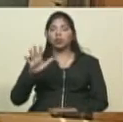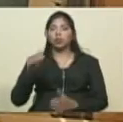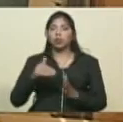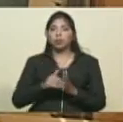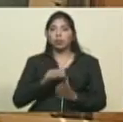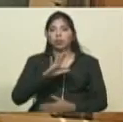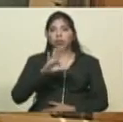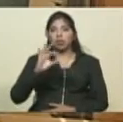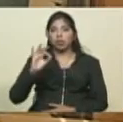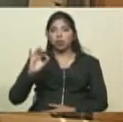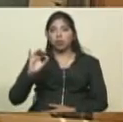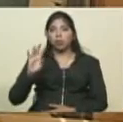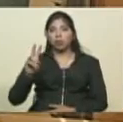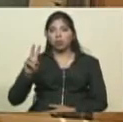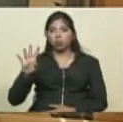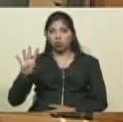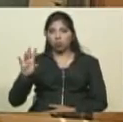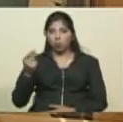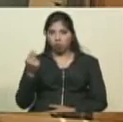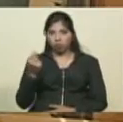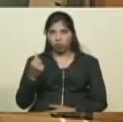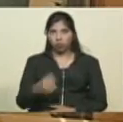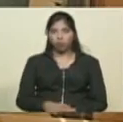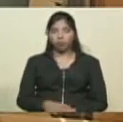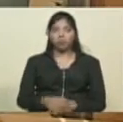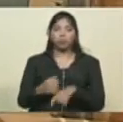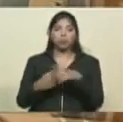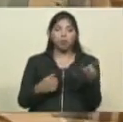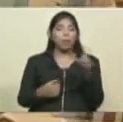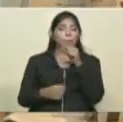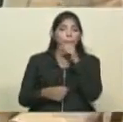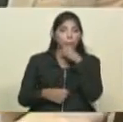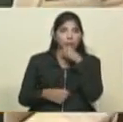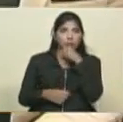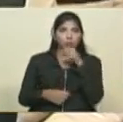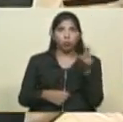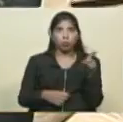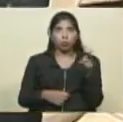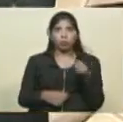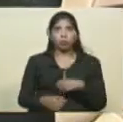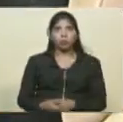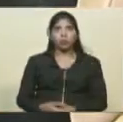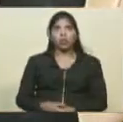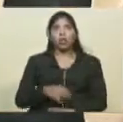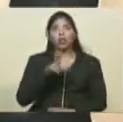325.544 bolívares. En el caso de los pensionados y pensionadas de la patria, los